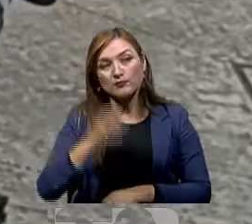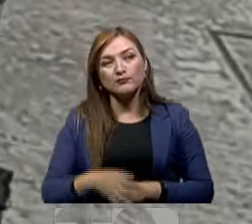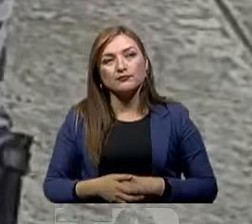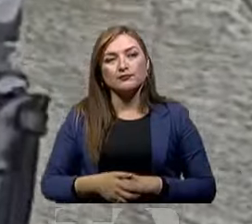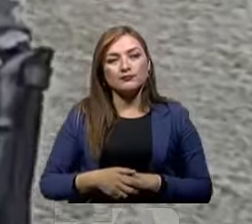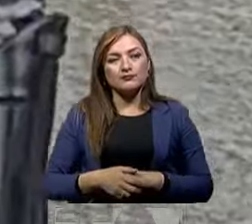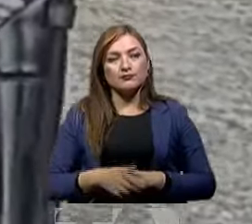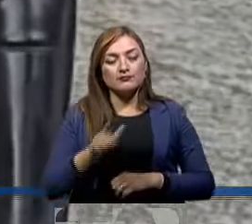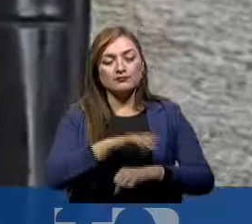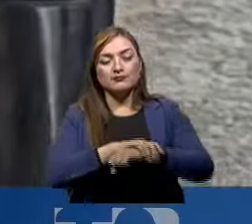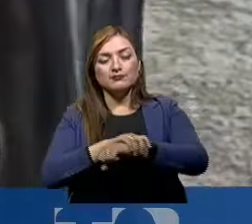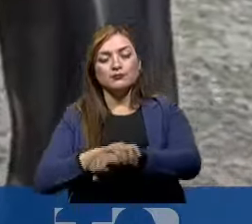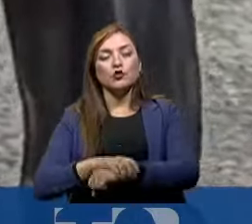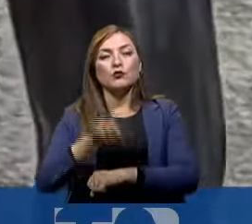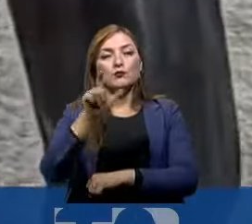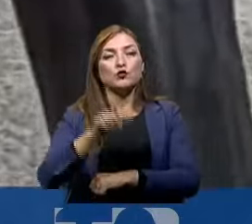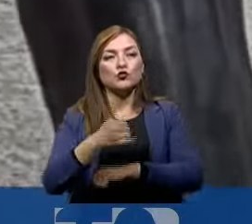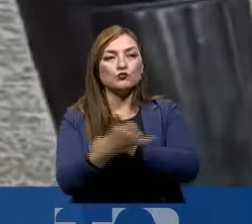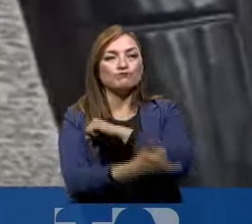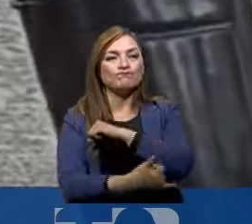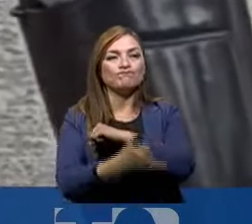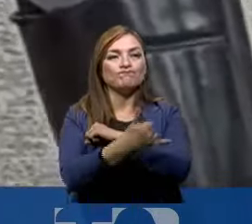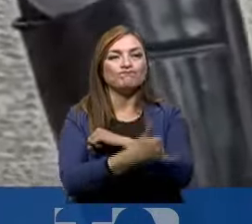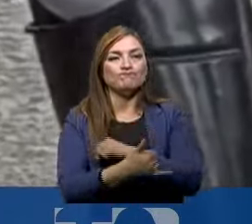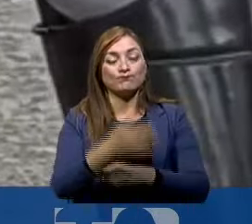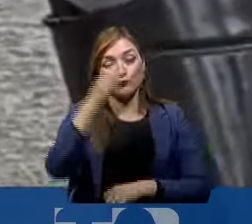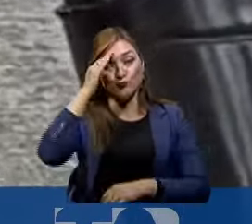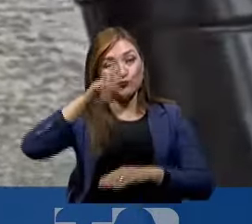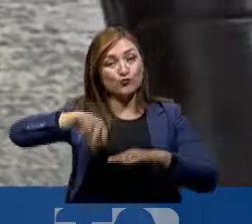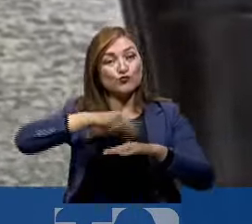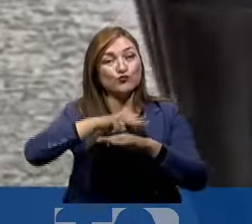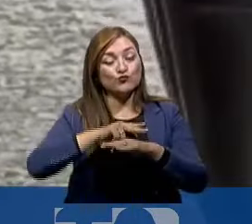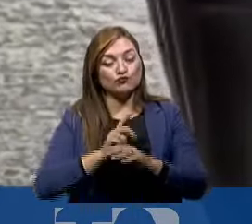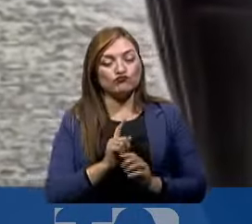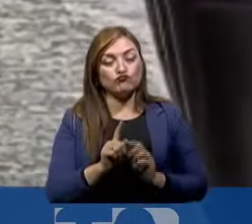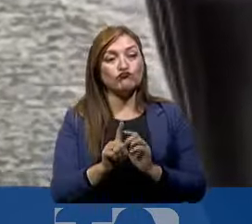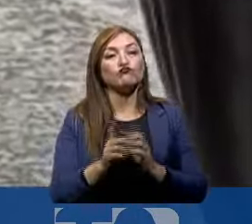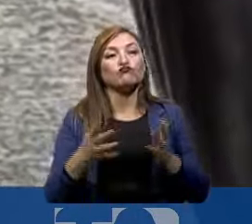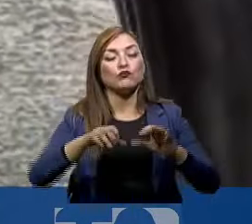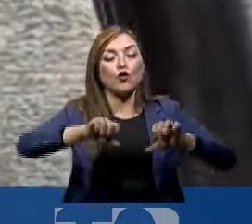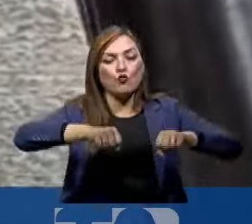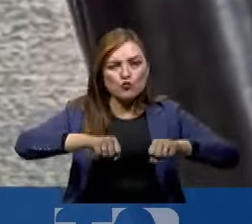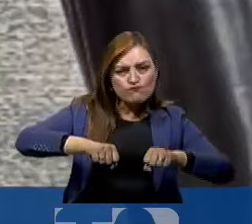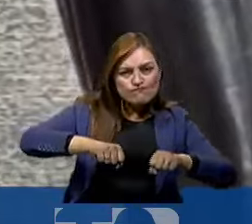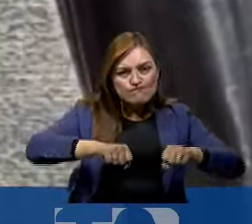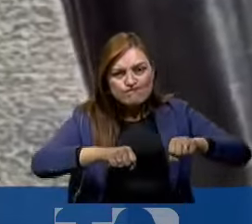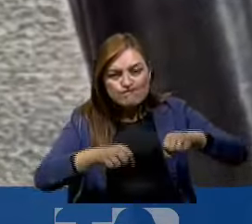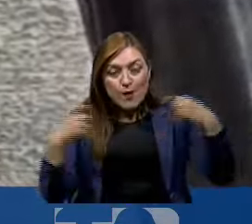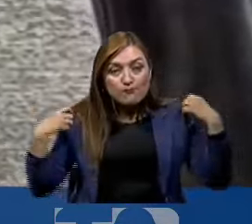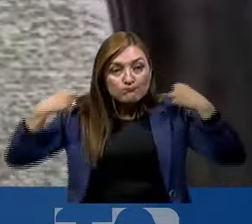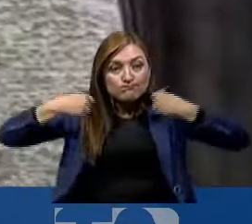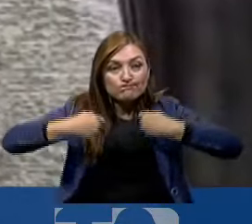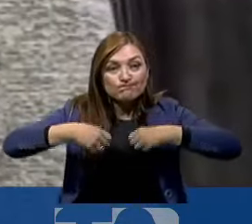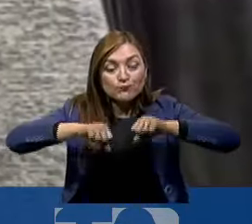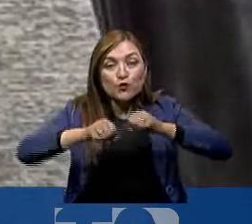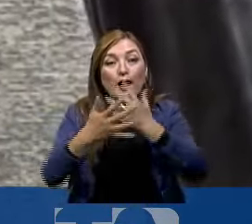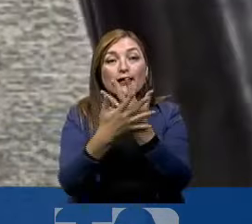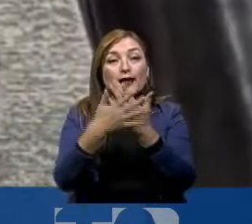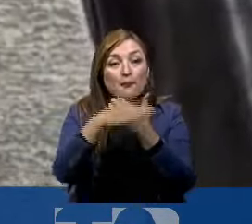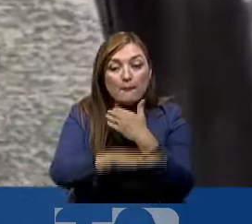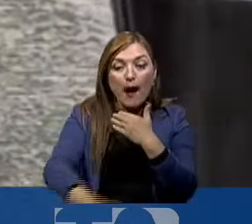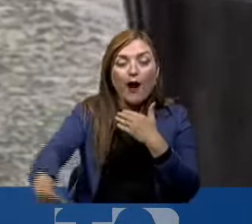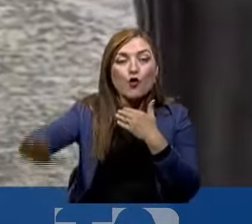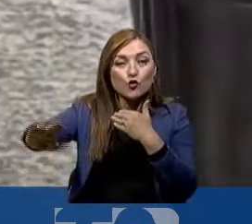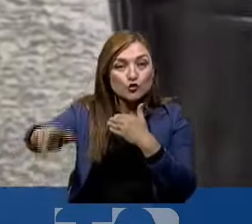El detenido es un ciudadano extranjero que fue interceptado por la policía cuando se movilizaba en una motocicleta por el sector de Carcelén Bajo, en